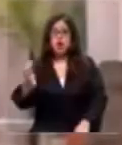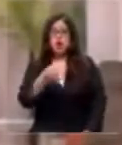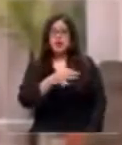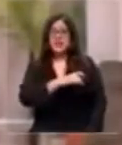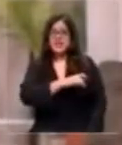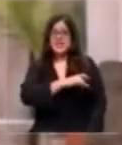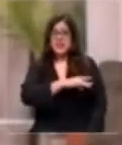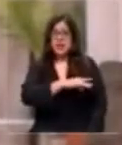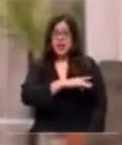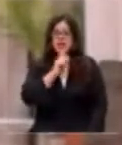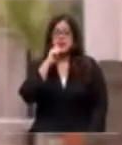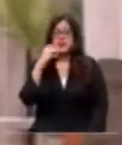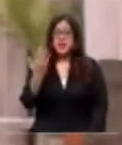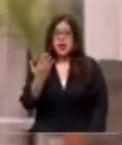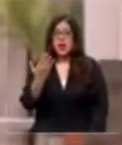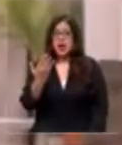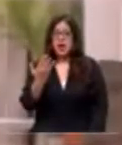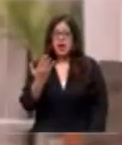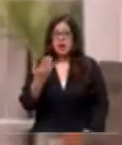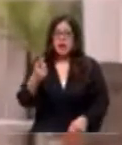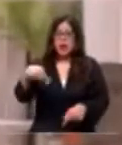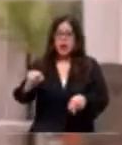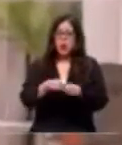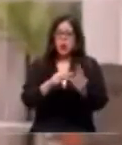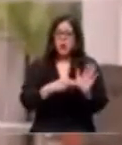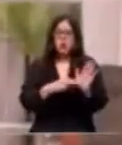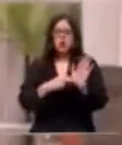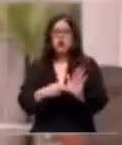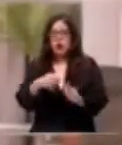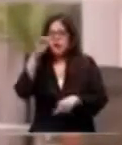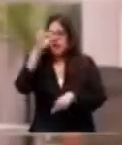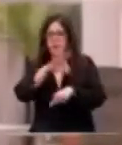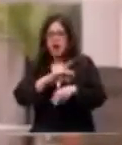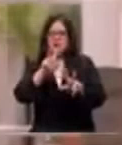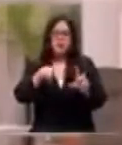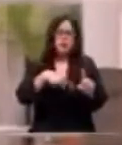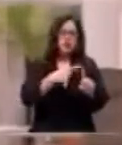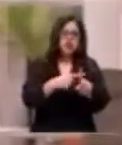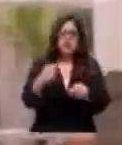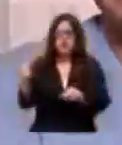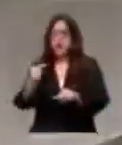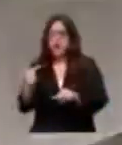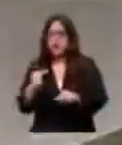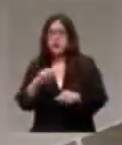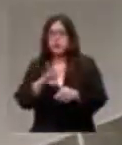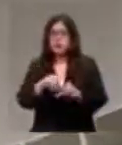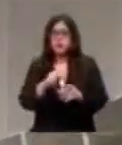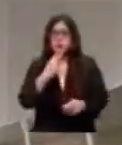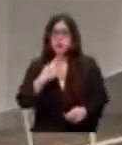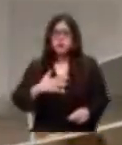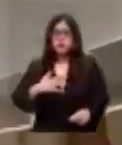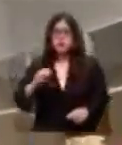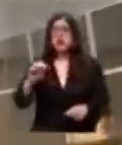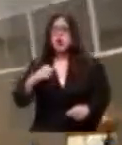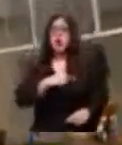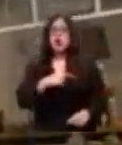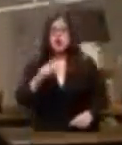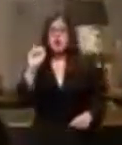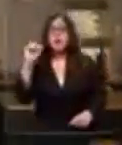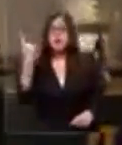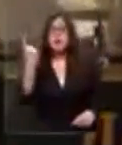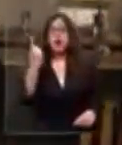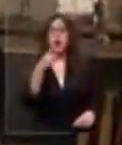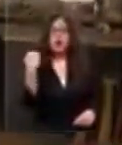pueda abordar una enfermedad con todo lo que conlleva, lo bueno, lo malo, la vida, pero es parte de la vida. El Primero de Nosotros se llama